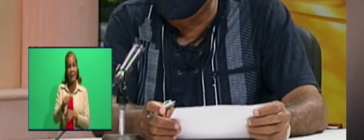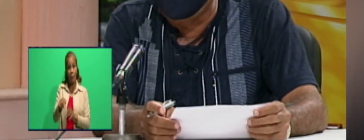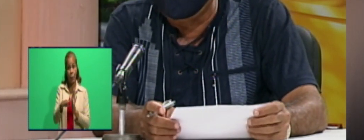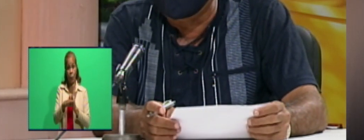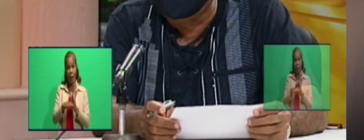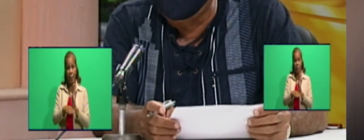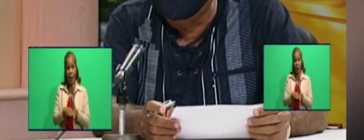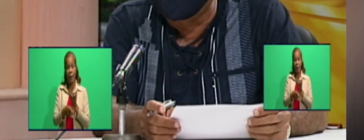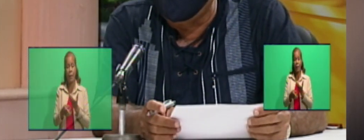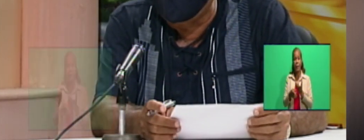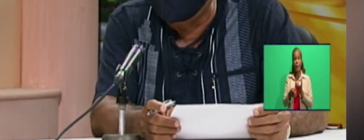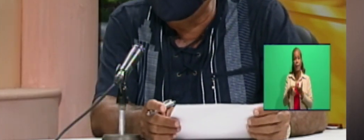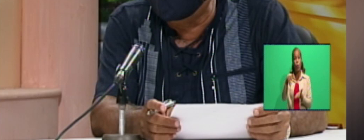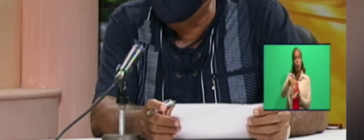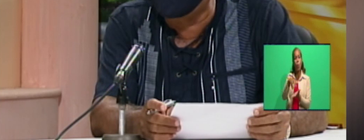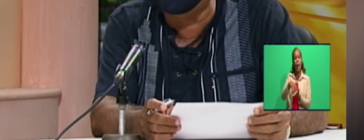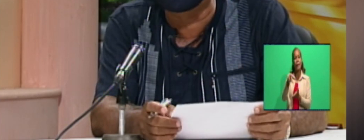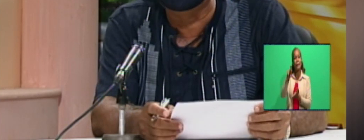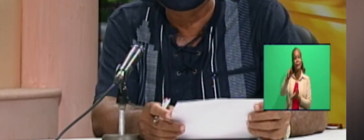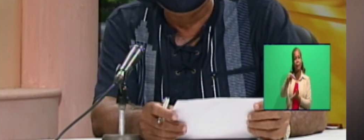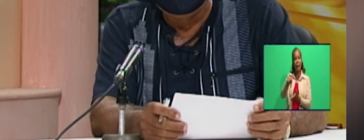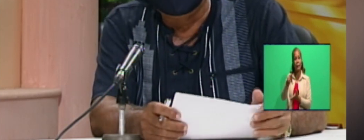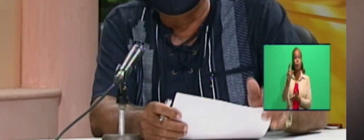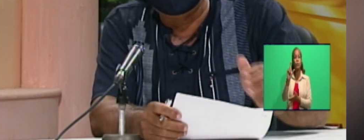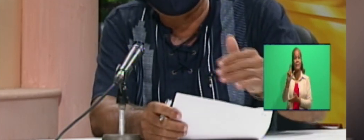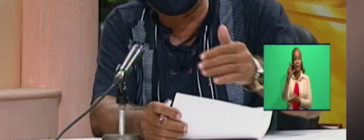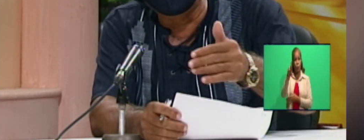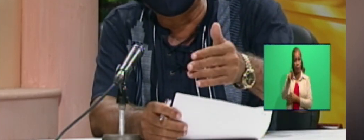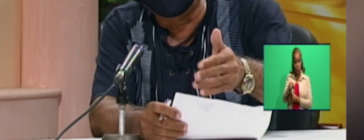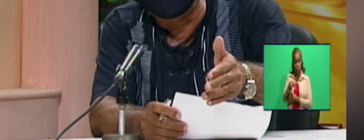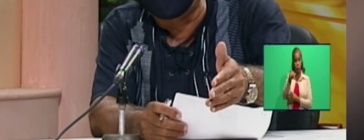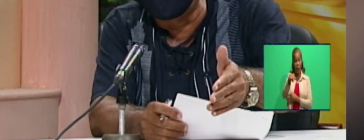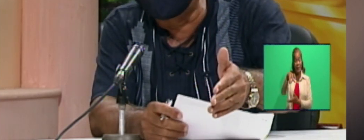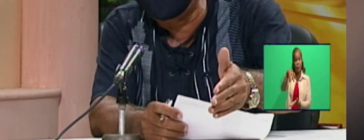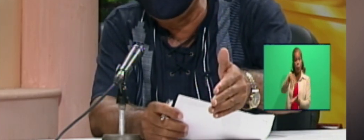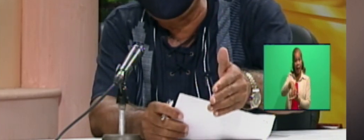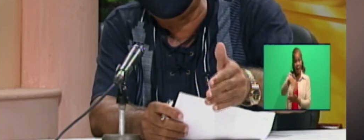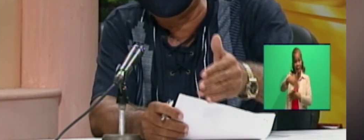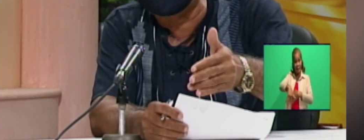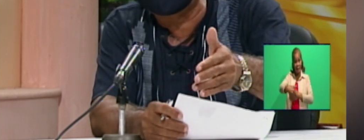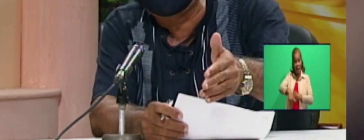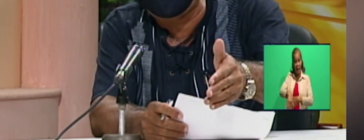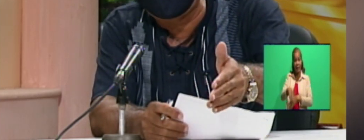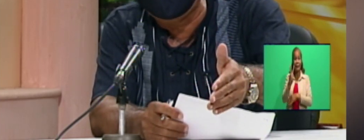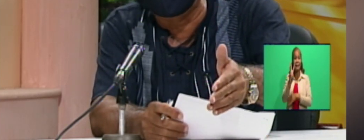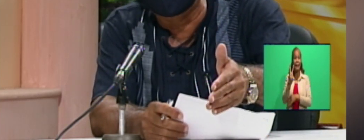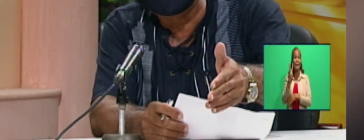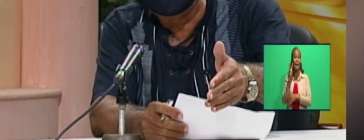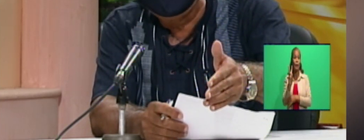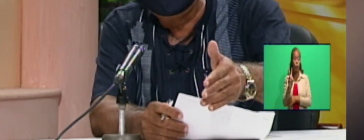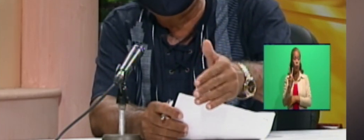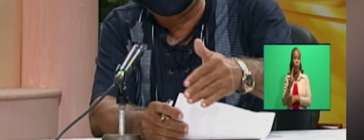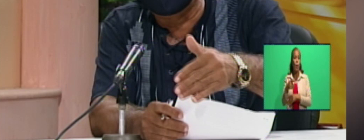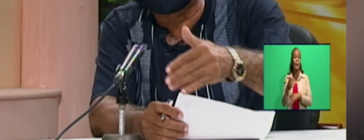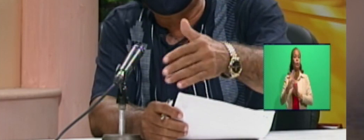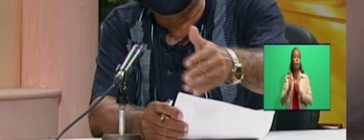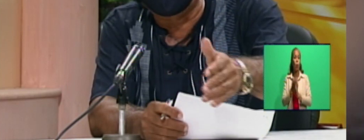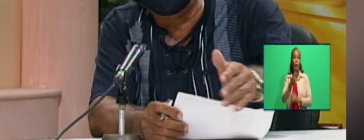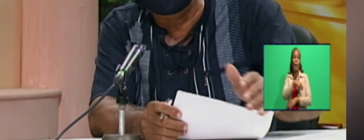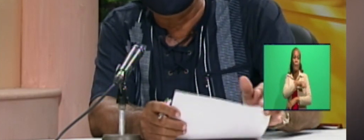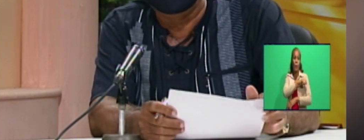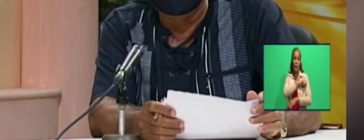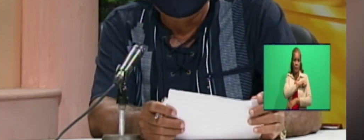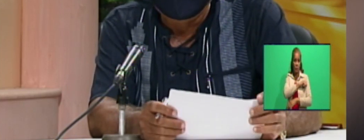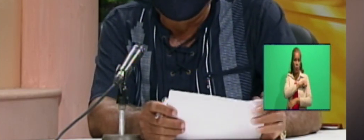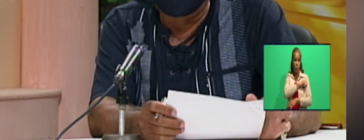Antonio Echavarrí, en Camilo Cienfue, en Ciro Redondo, donde llegaron un grupo de productos allí, y la población se estaba quejando de que no todos